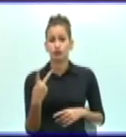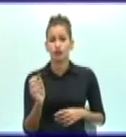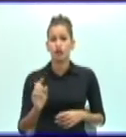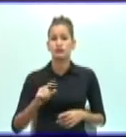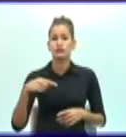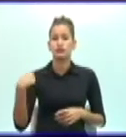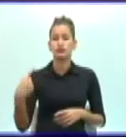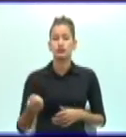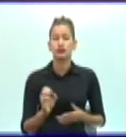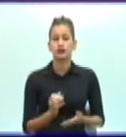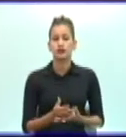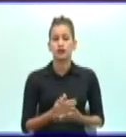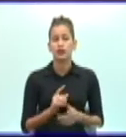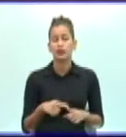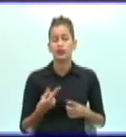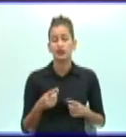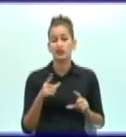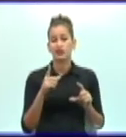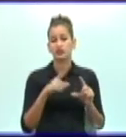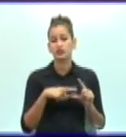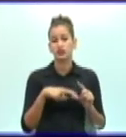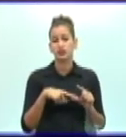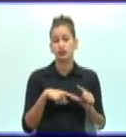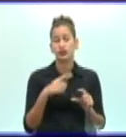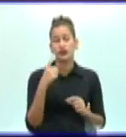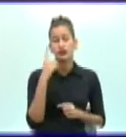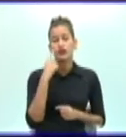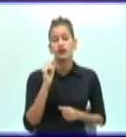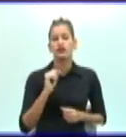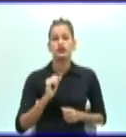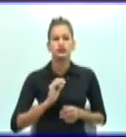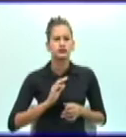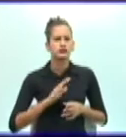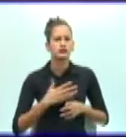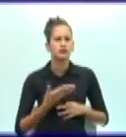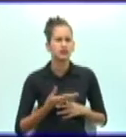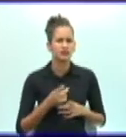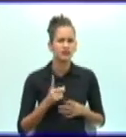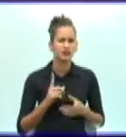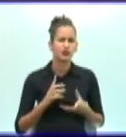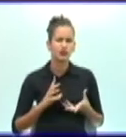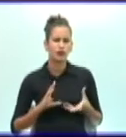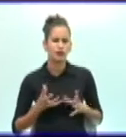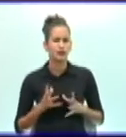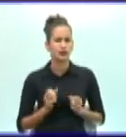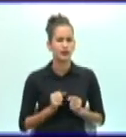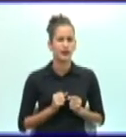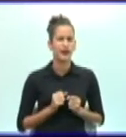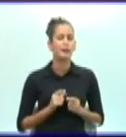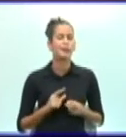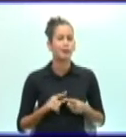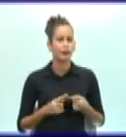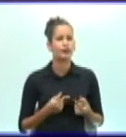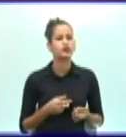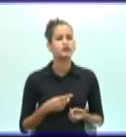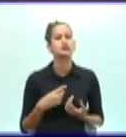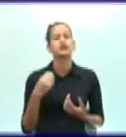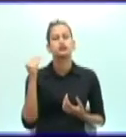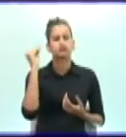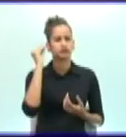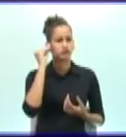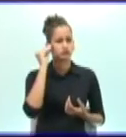como podrán apreciar posteriormente, es algo no complicado, pero sí que requiere de un buen tratamiento.